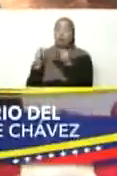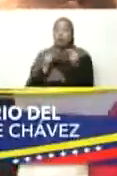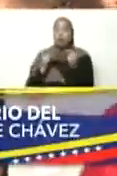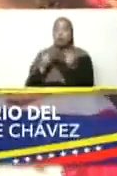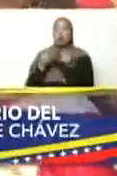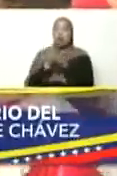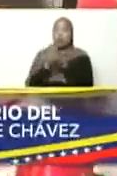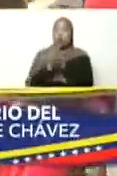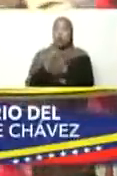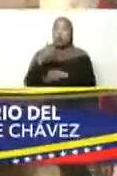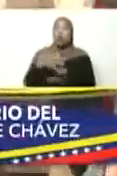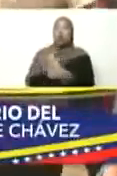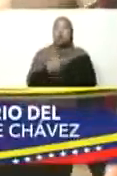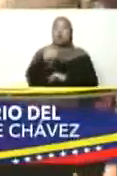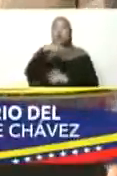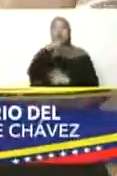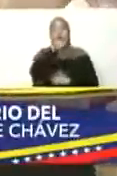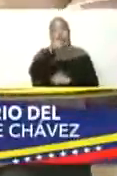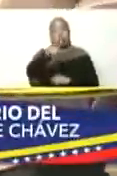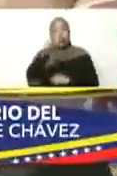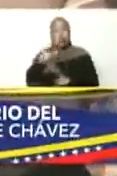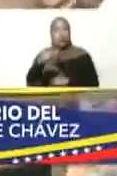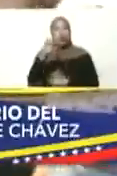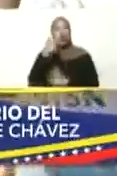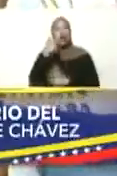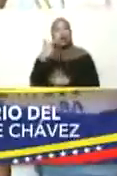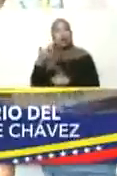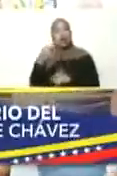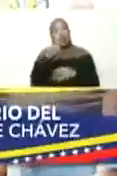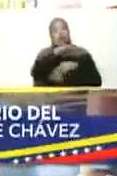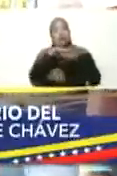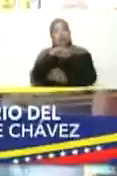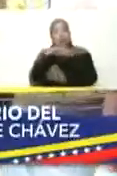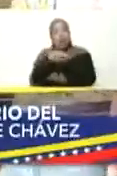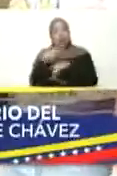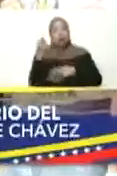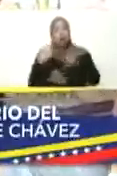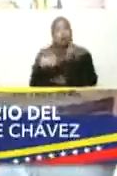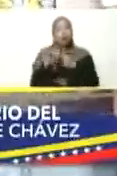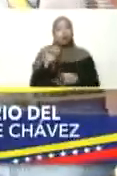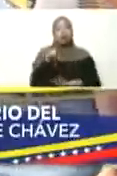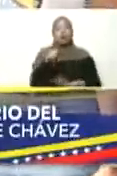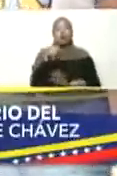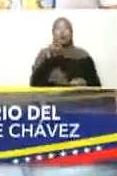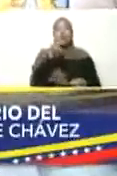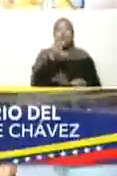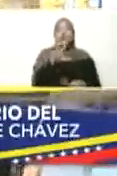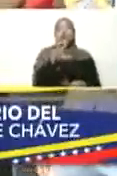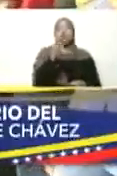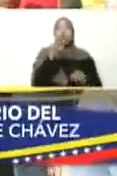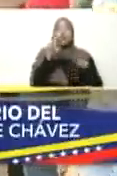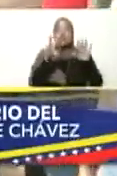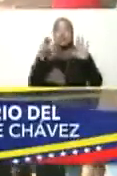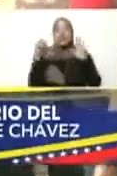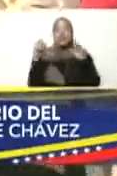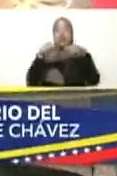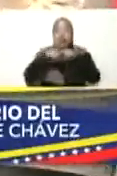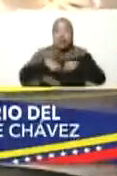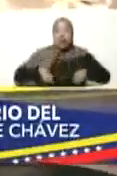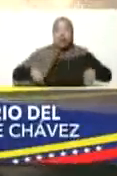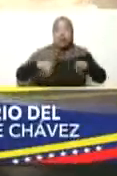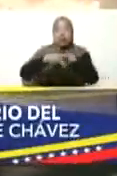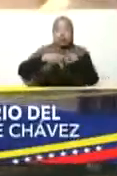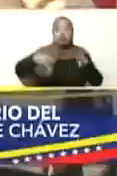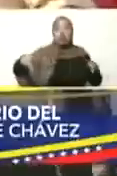plan productivo. Y hoy estamos iniciando la cosecha de 170 hectáreas, presidente. 170 hectáreas. Sí, tenemos unos rendimientos